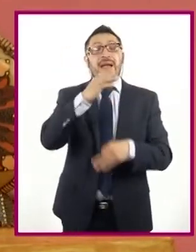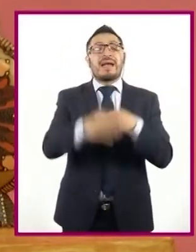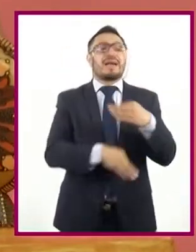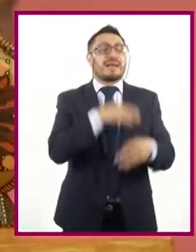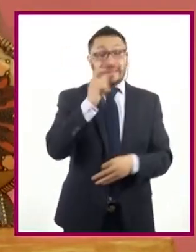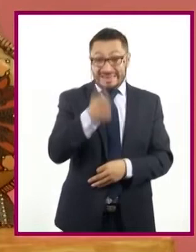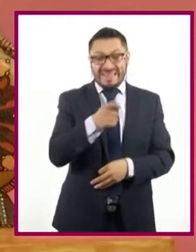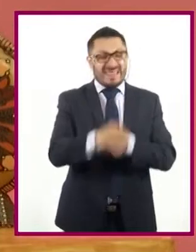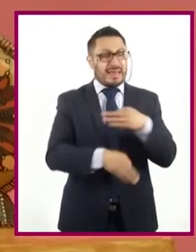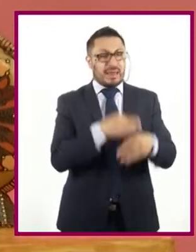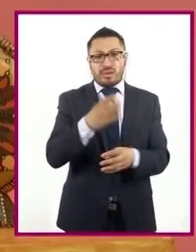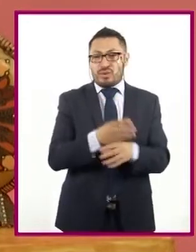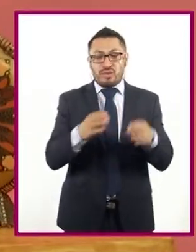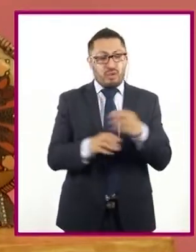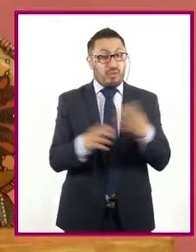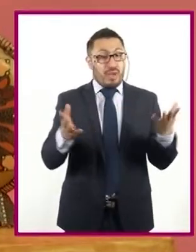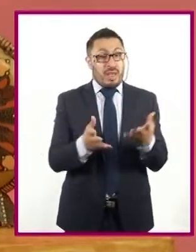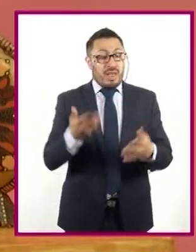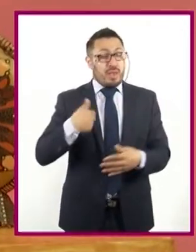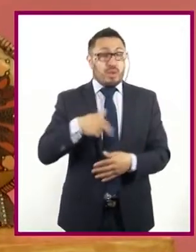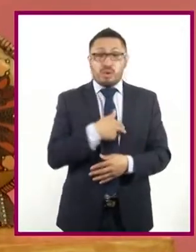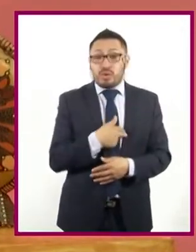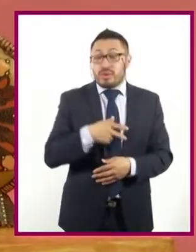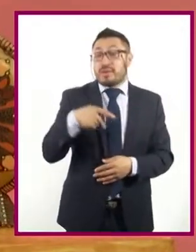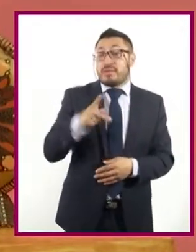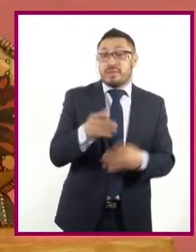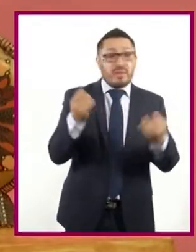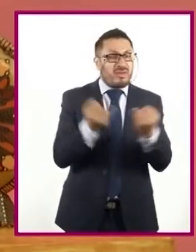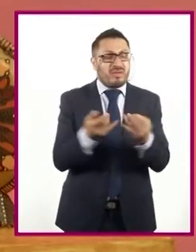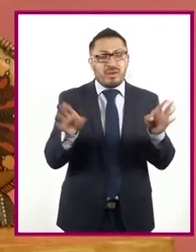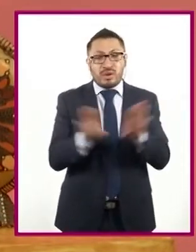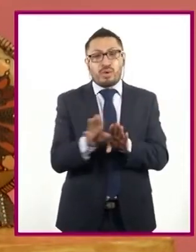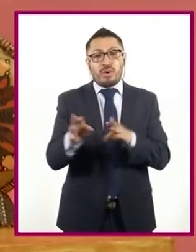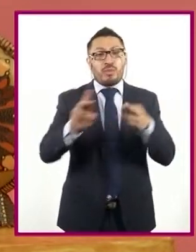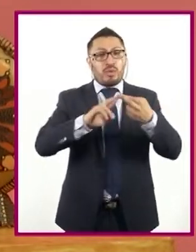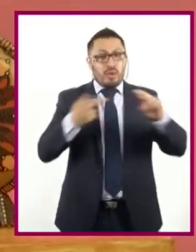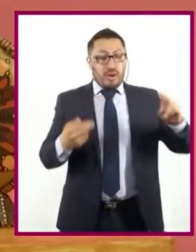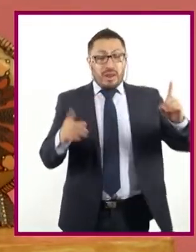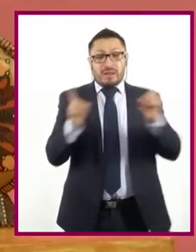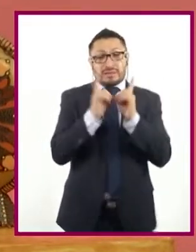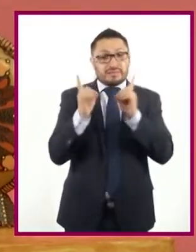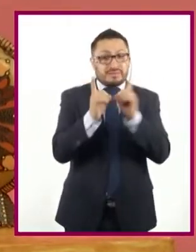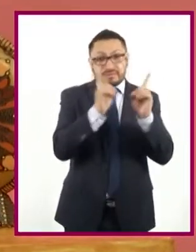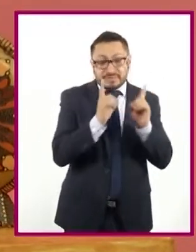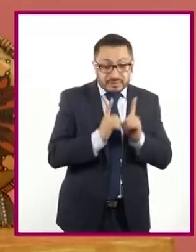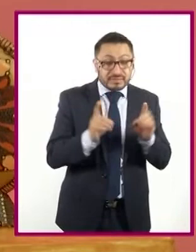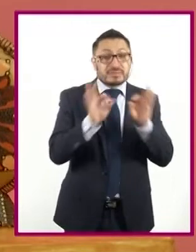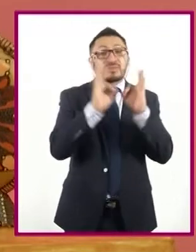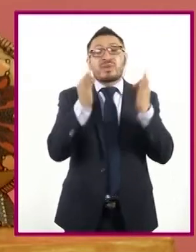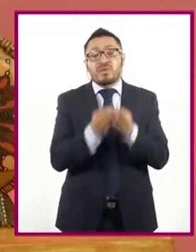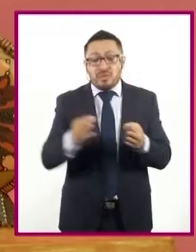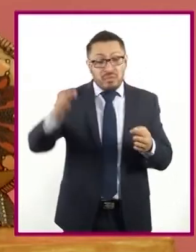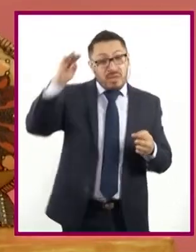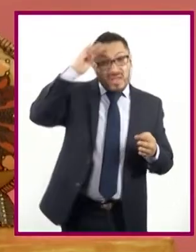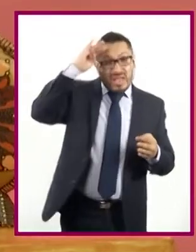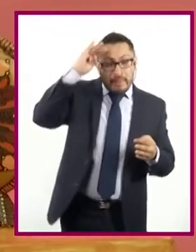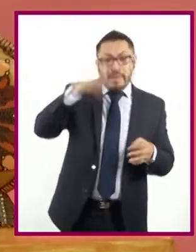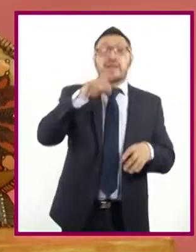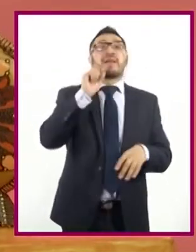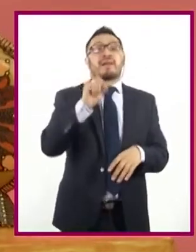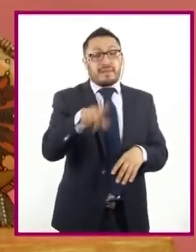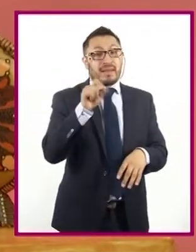hacemos, cómo actuamos, pero también cómo interactuamos, la forma en la que pensamos y